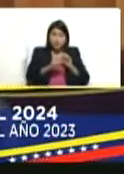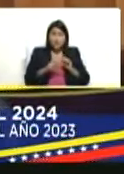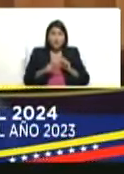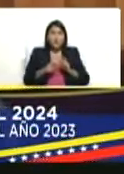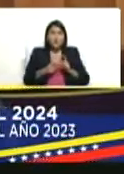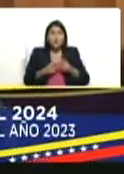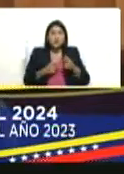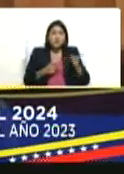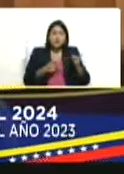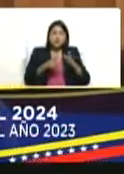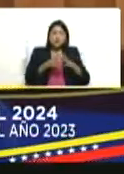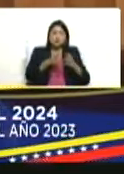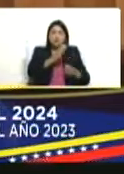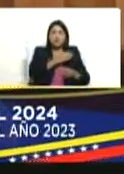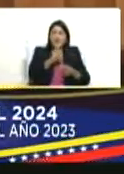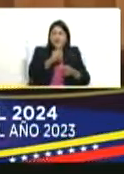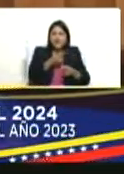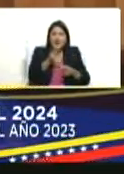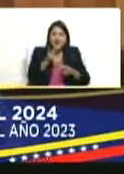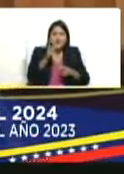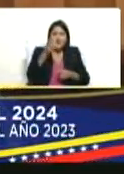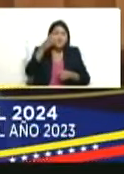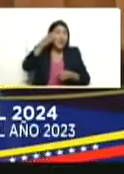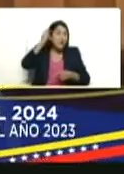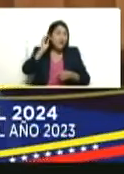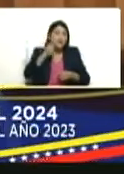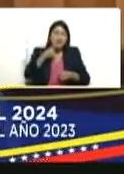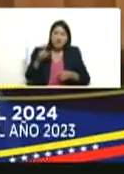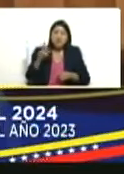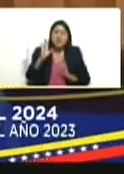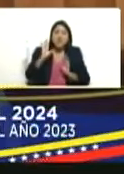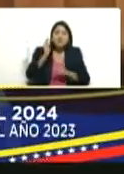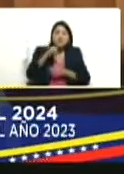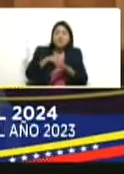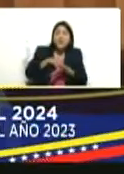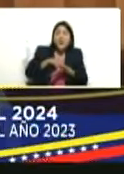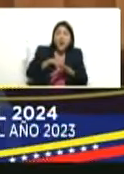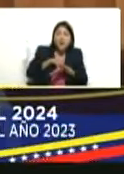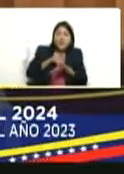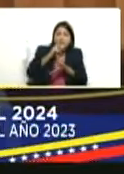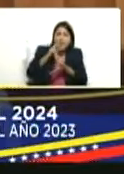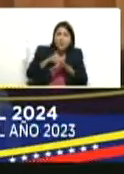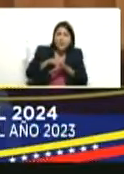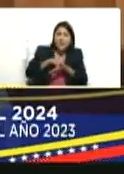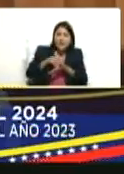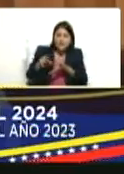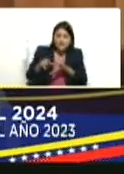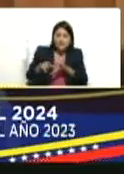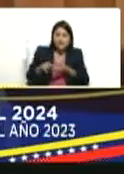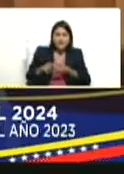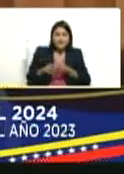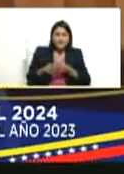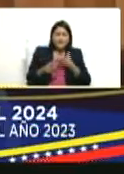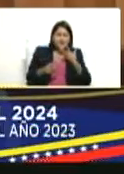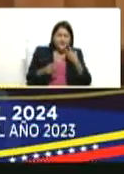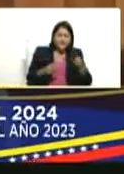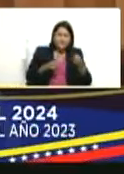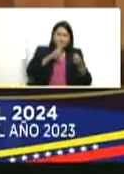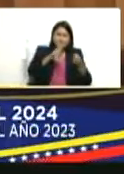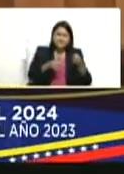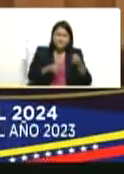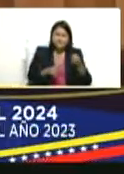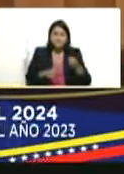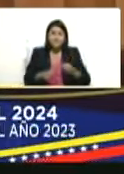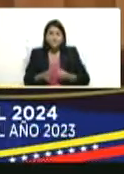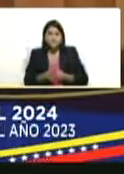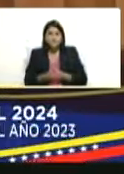dicen debilidad, debilidad. Interpretan